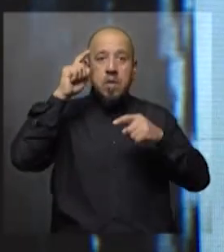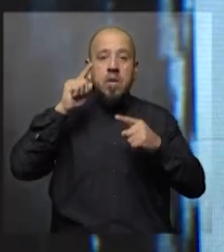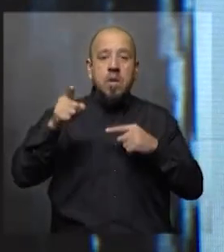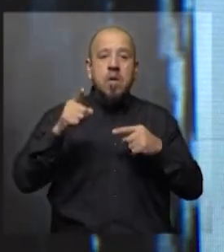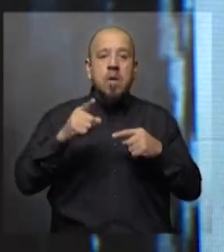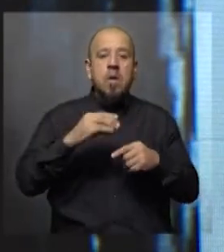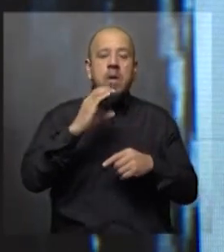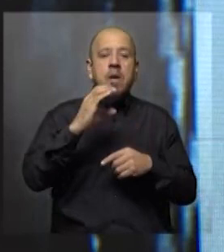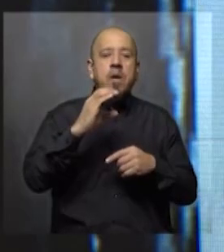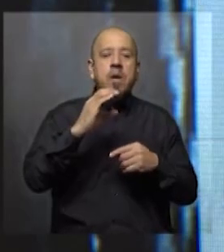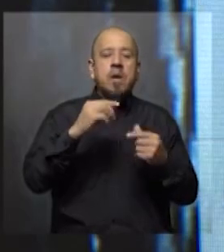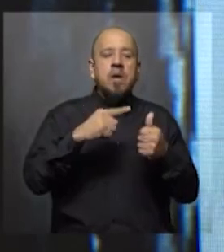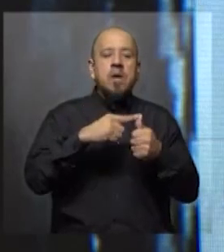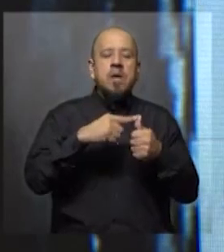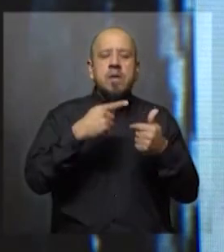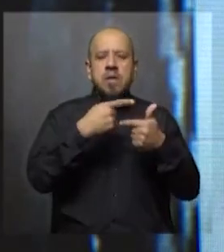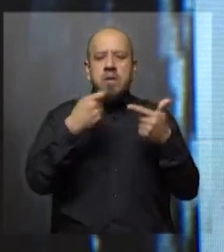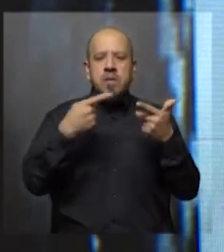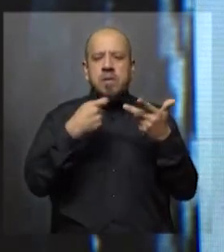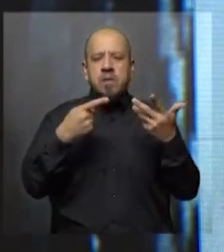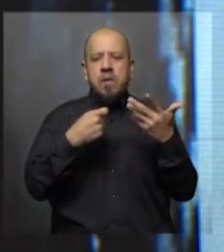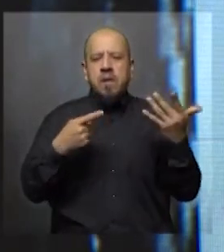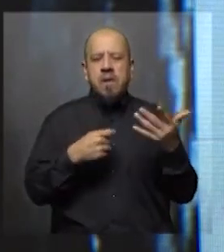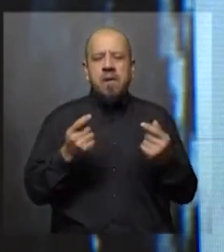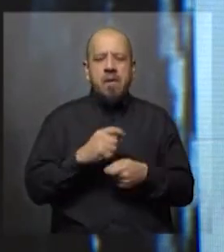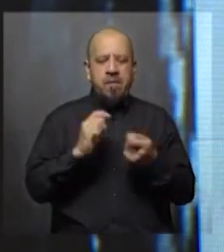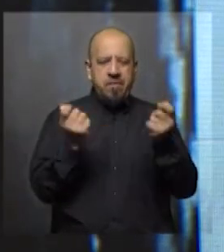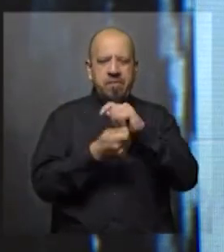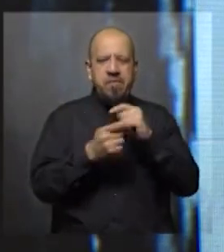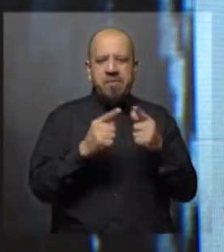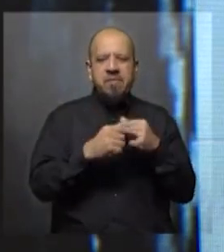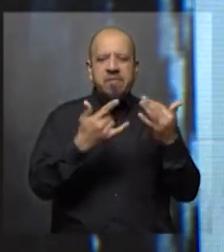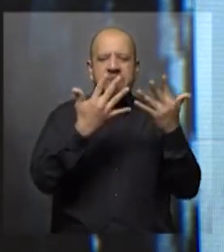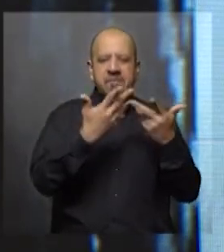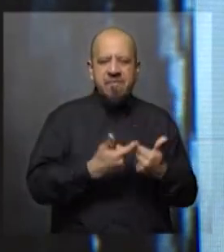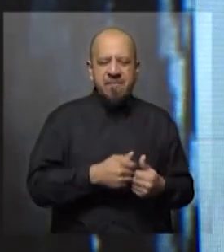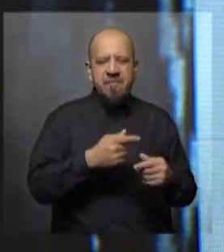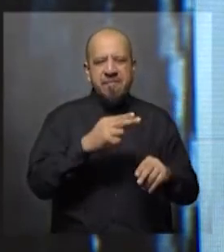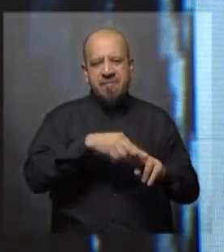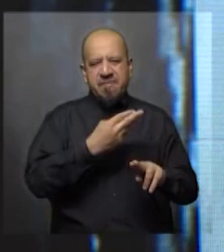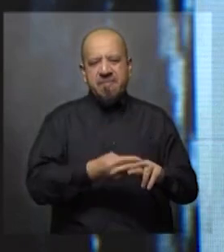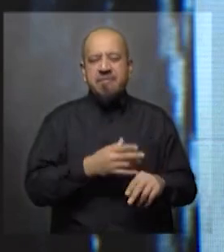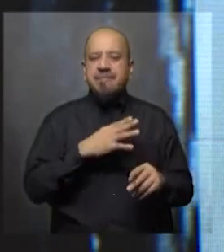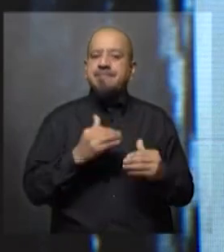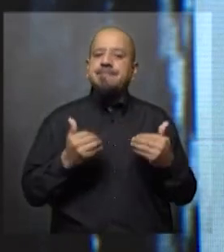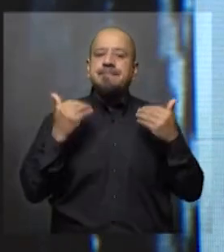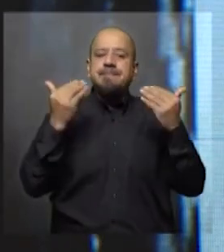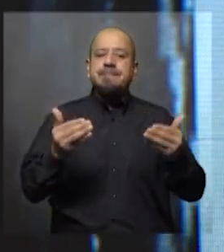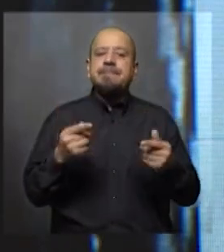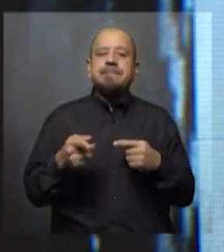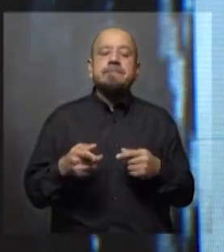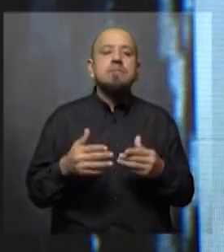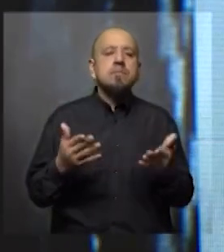mucho del currículum del cambio curricular de la transformación curricular que sobre dimensiona el lugar